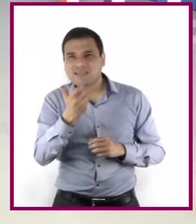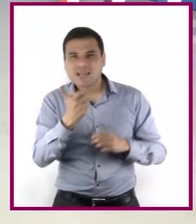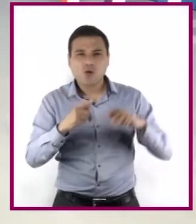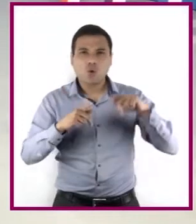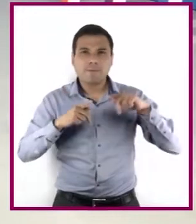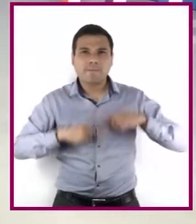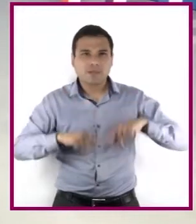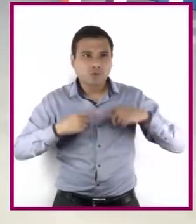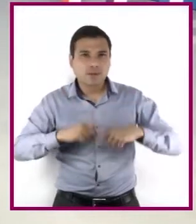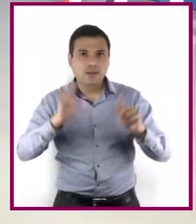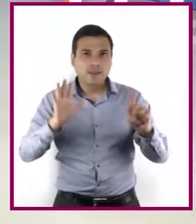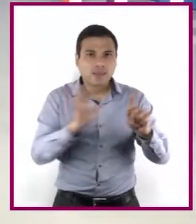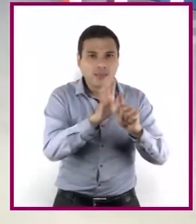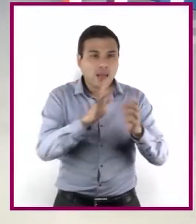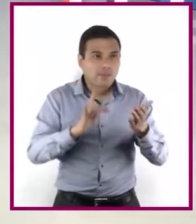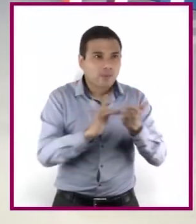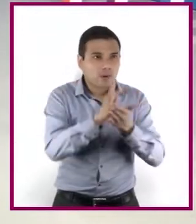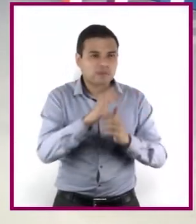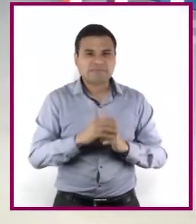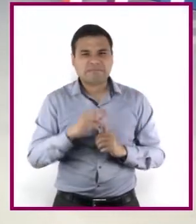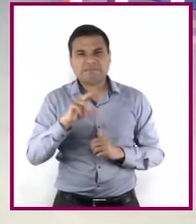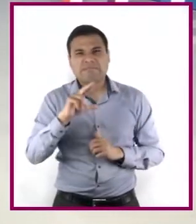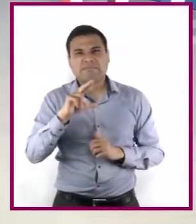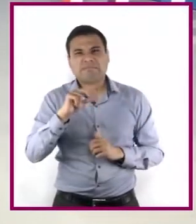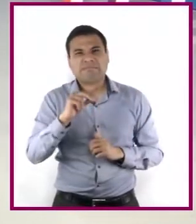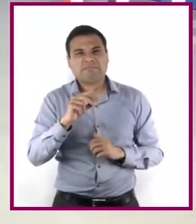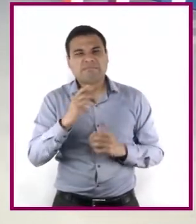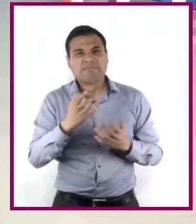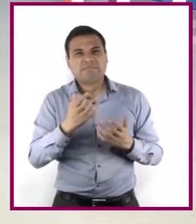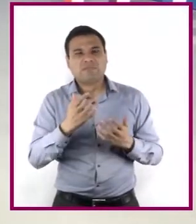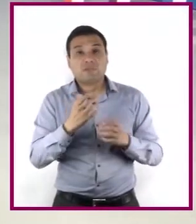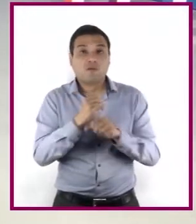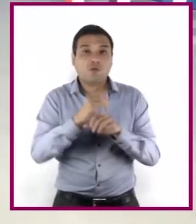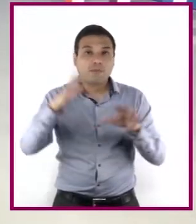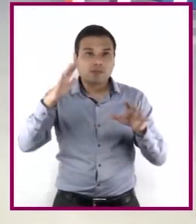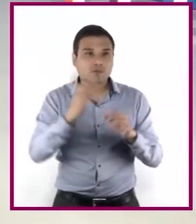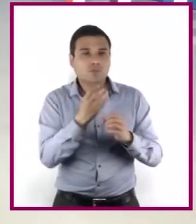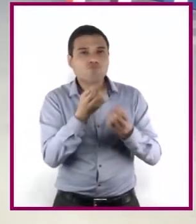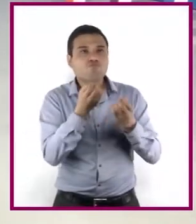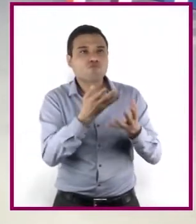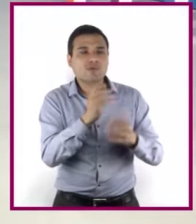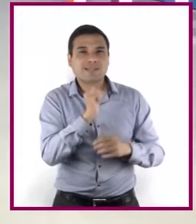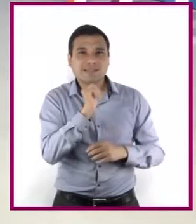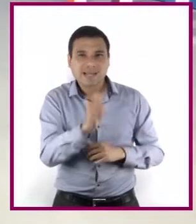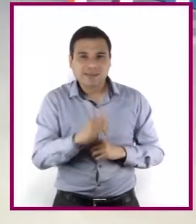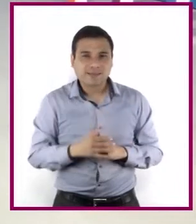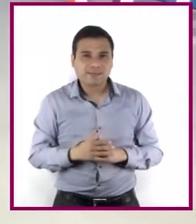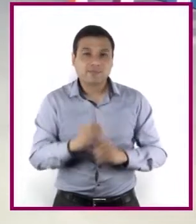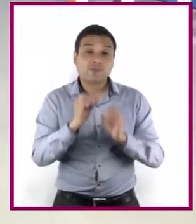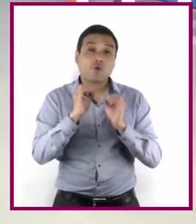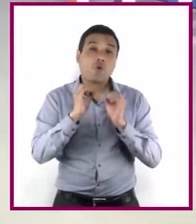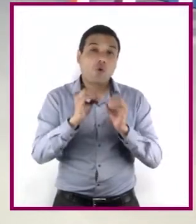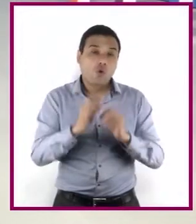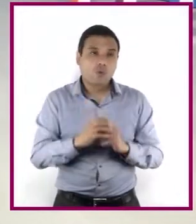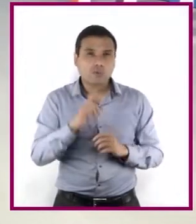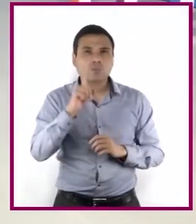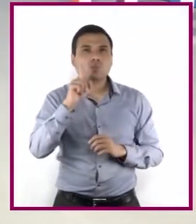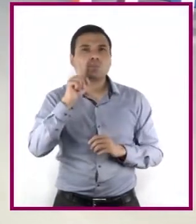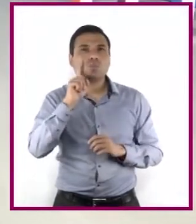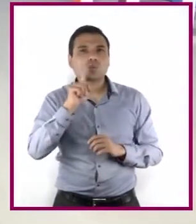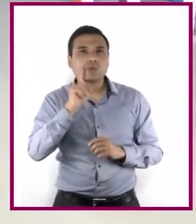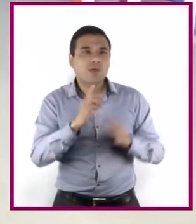campañas o para el ejercicio de sus funciones. Se les oculta información. Se cometen en contra de ellas